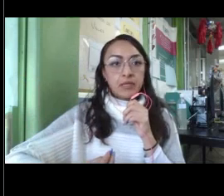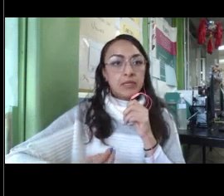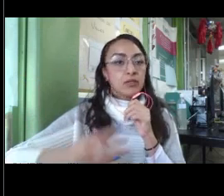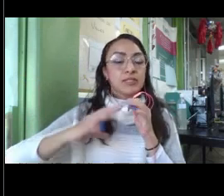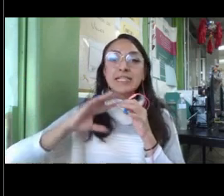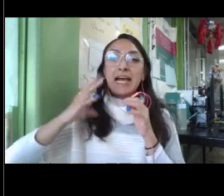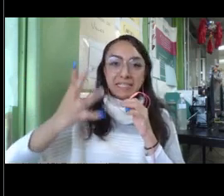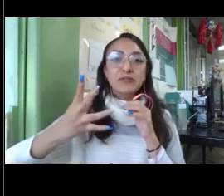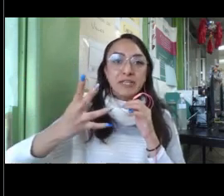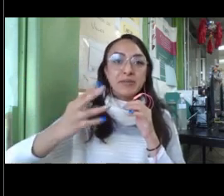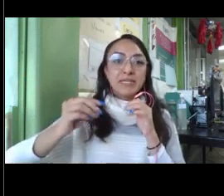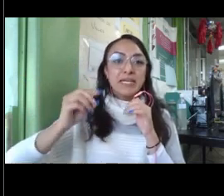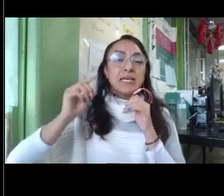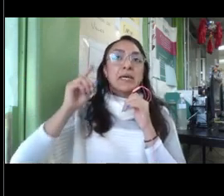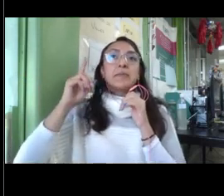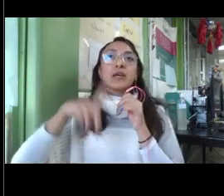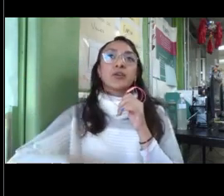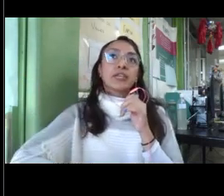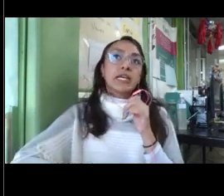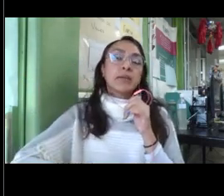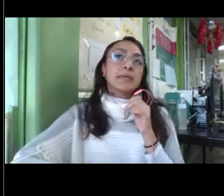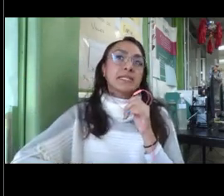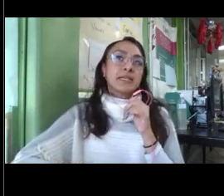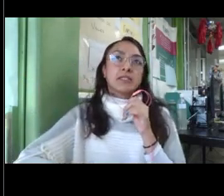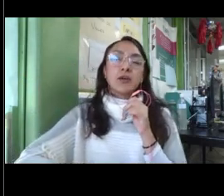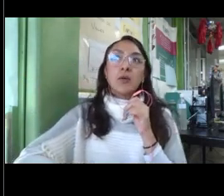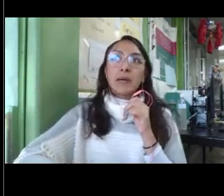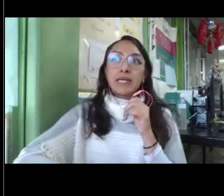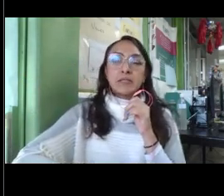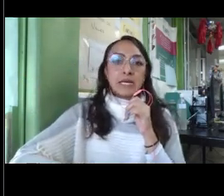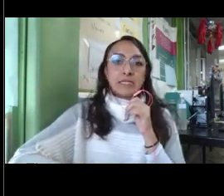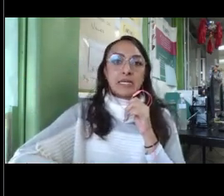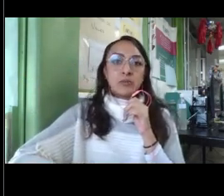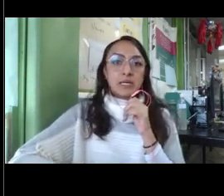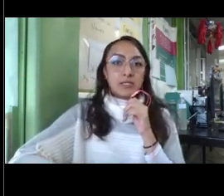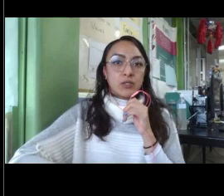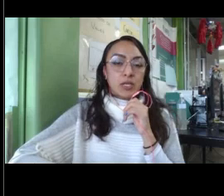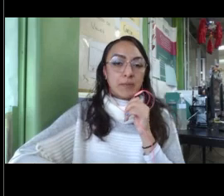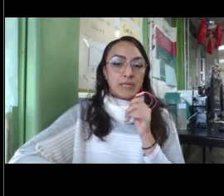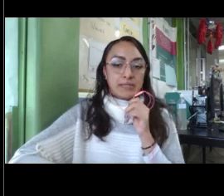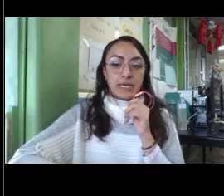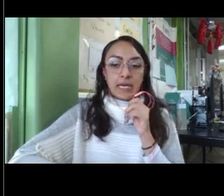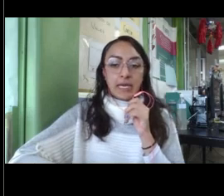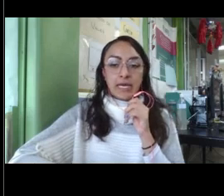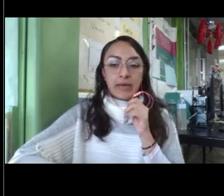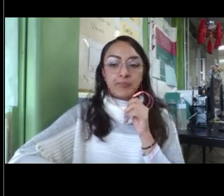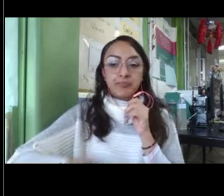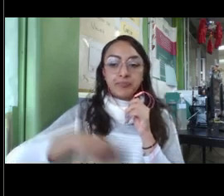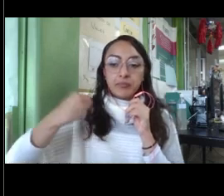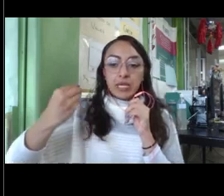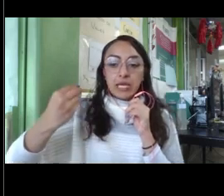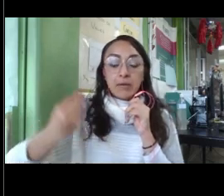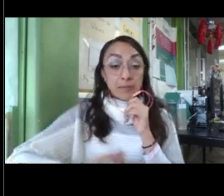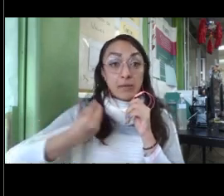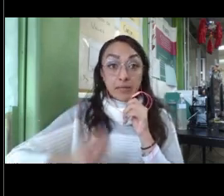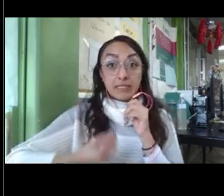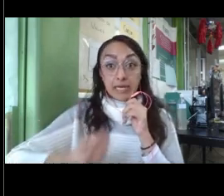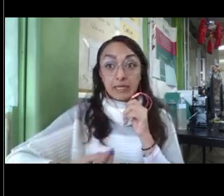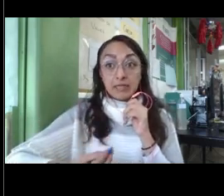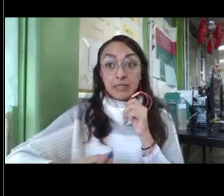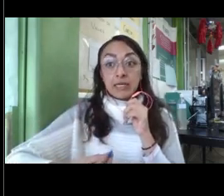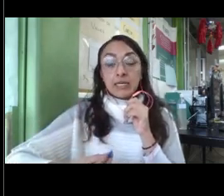olvida. Entonces, aquí justamente me encontré en la presentación con varias maestras o maestros que me decían,